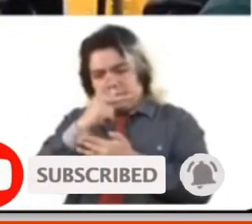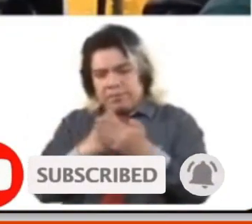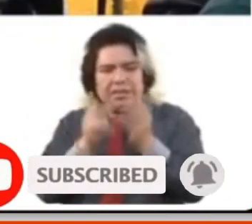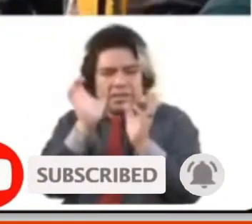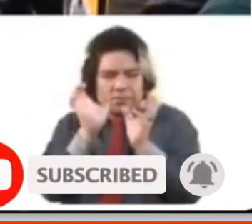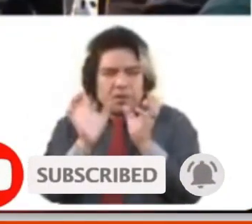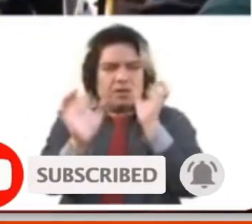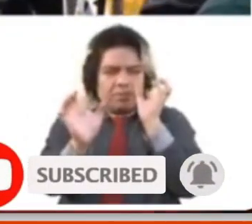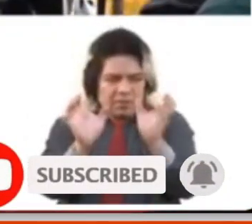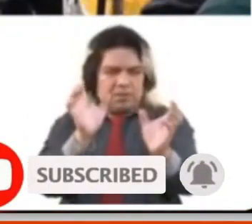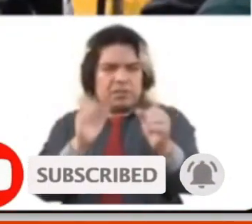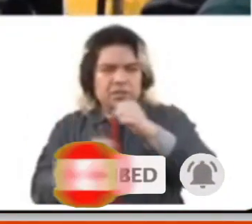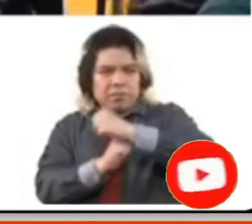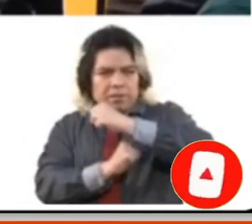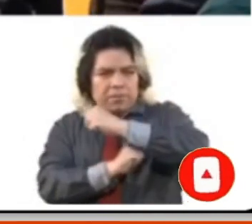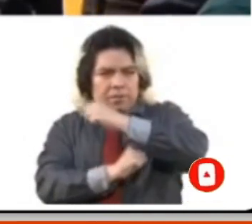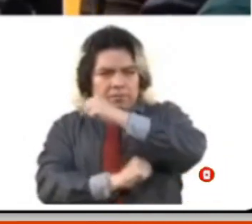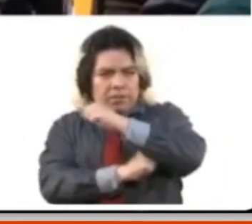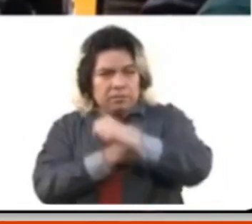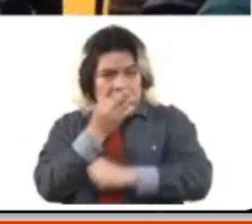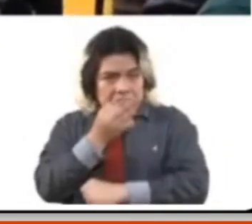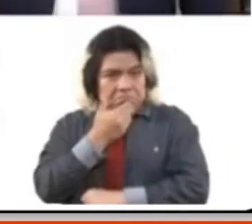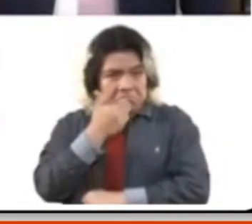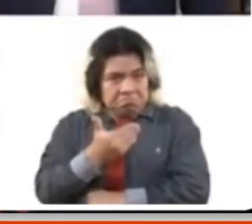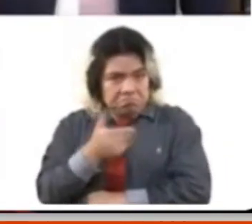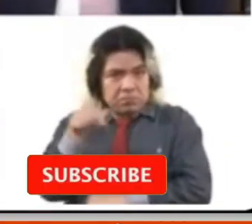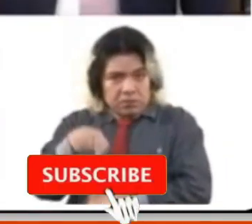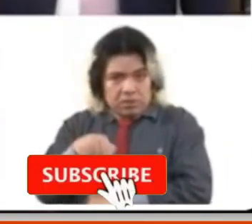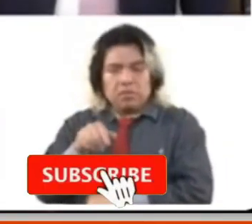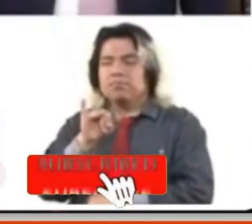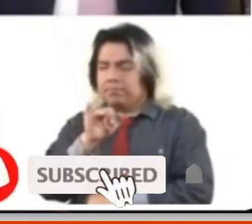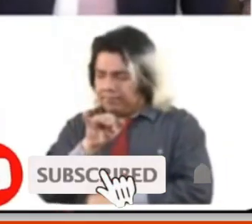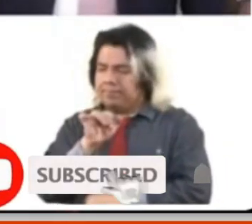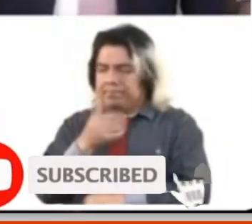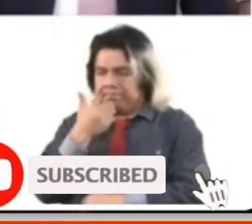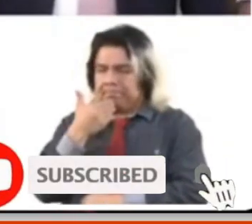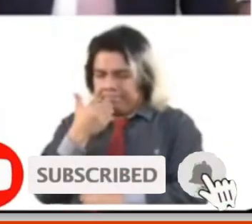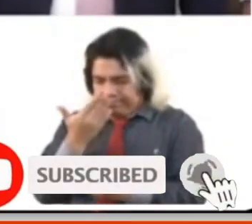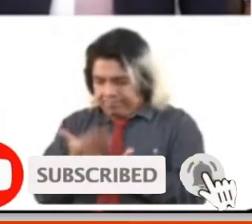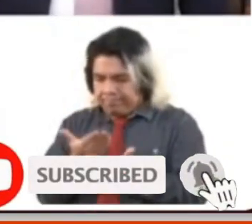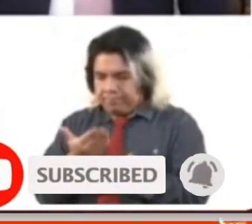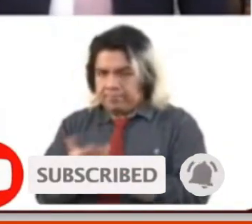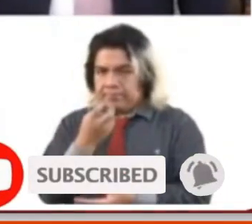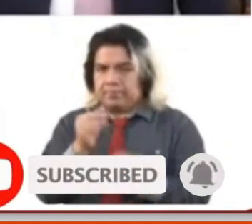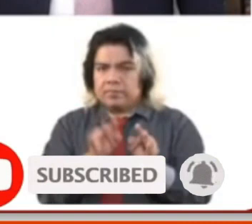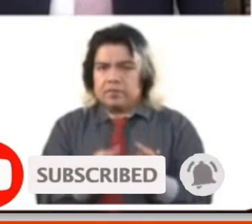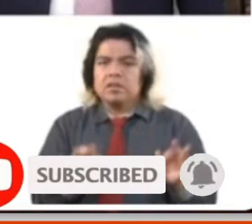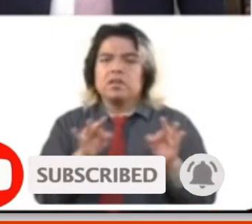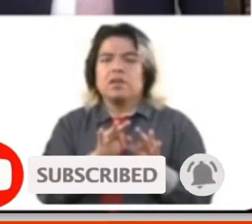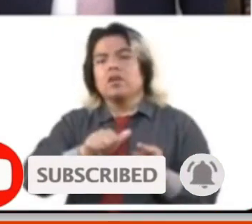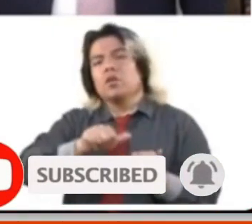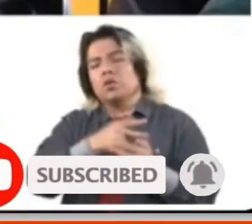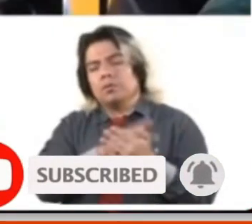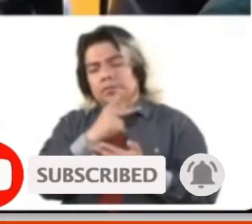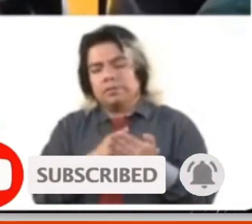lo que han hecho en Pilares y demás, ¿está dando resultados aquí en Coatepec? Está dando resultados, ha sido muy importante, y vamos a fortalecer también con Barrio Adentro. Y